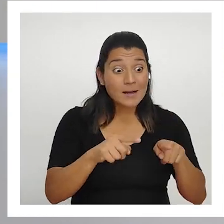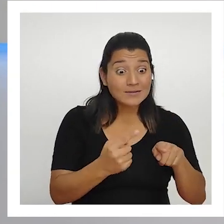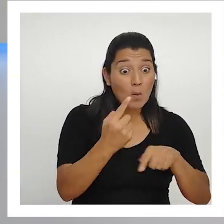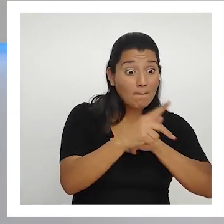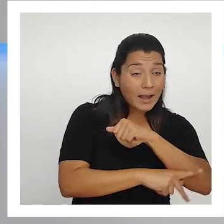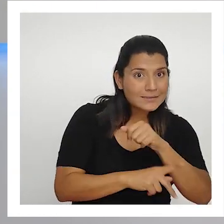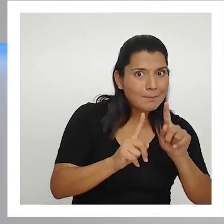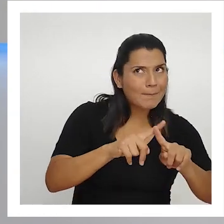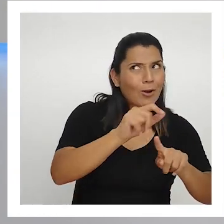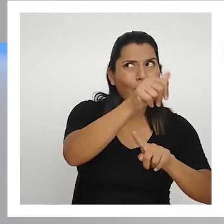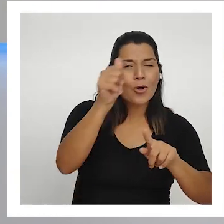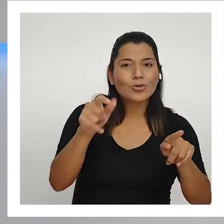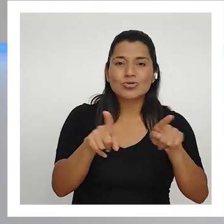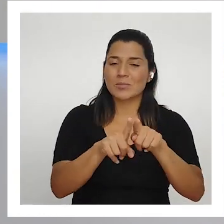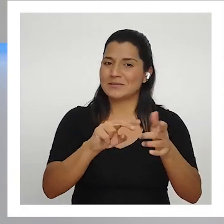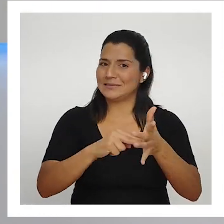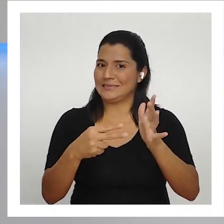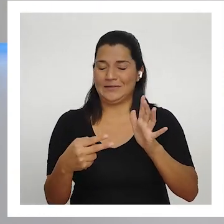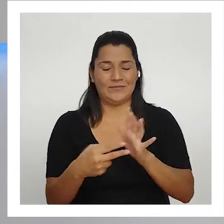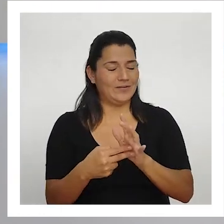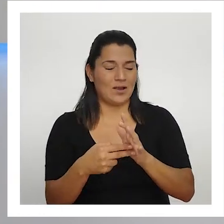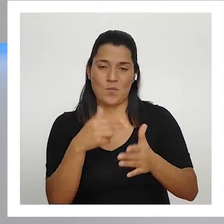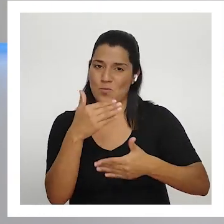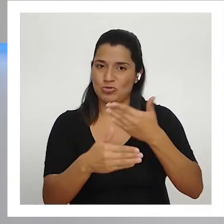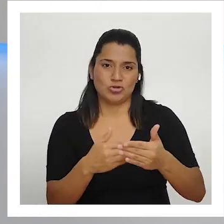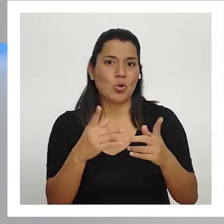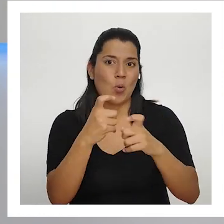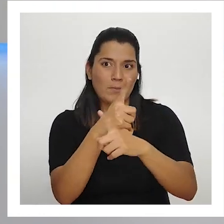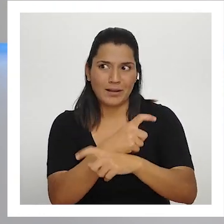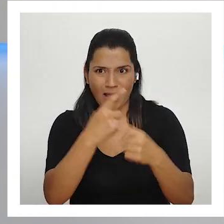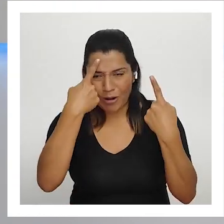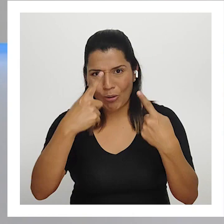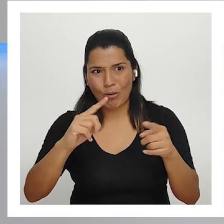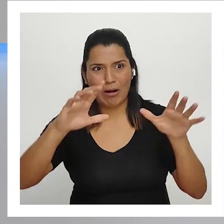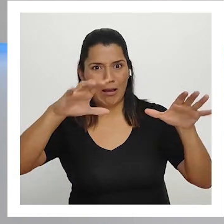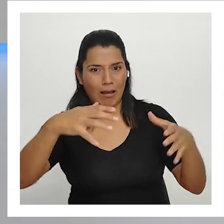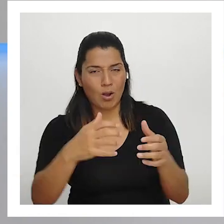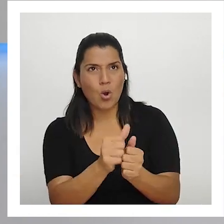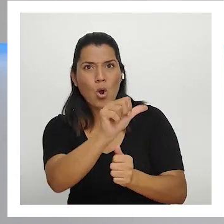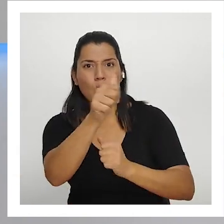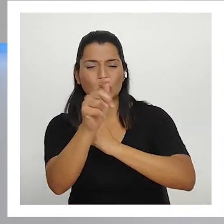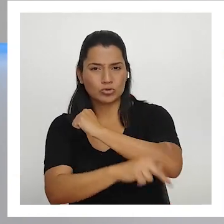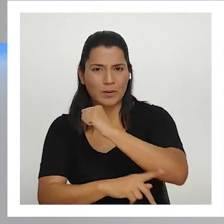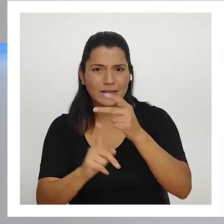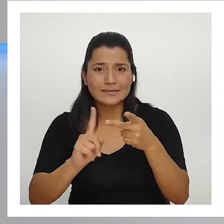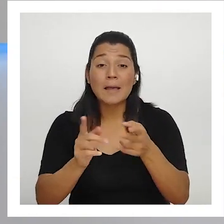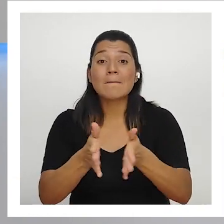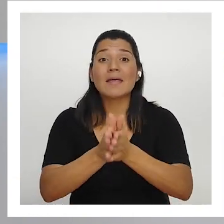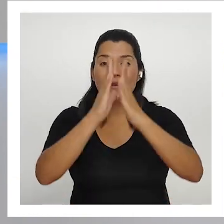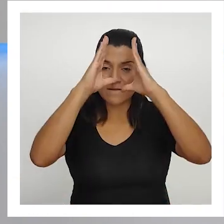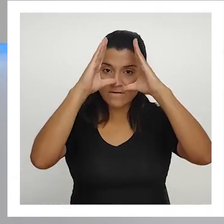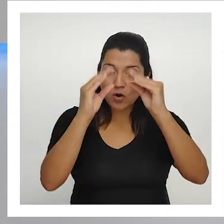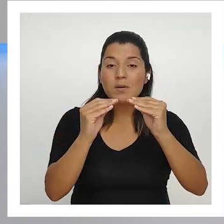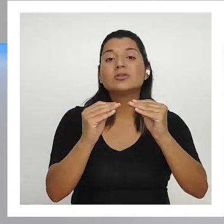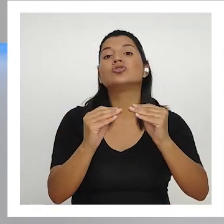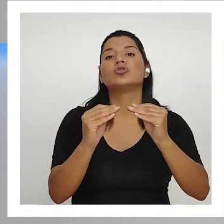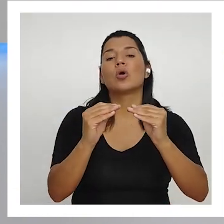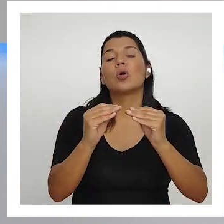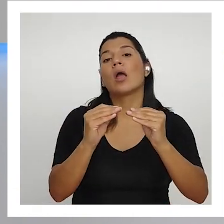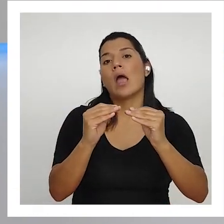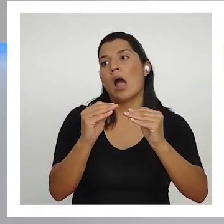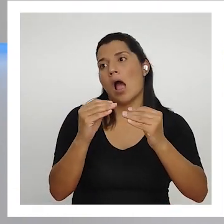y al ser un delito transnacional y tener entonces ya de por medio el conocimiento de qué ocurre por medio de una estructura criminal, evidentemente un reto